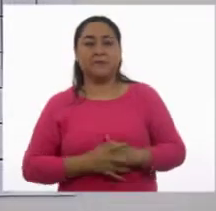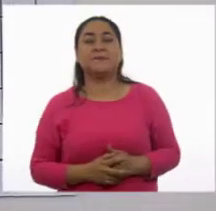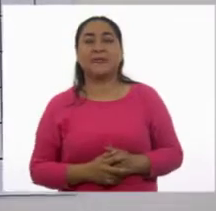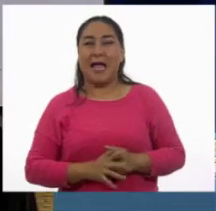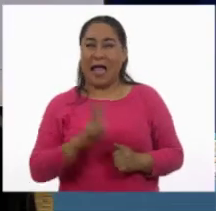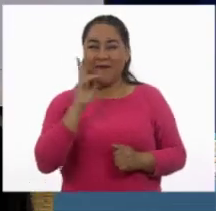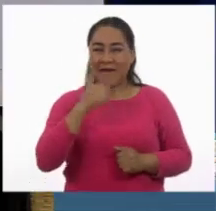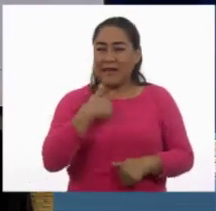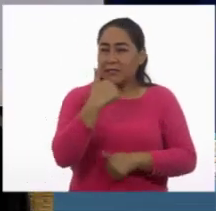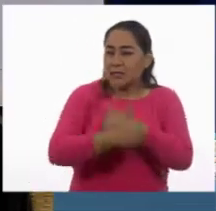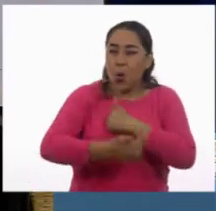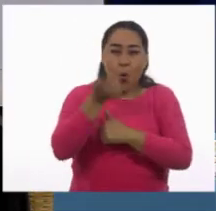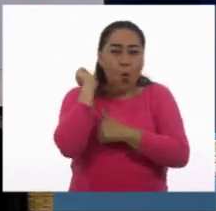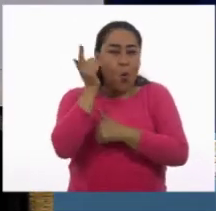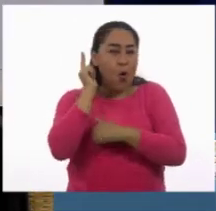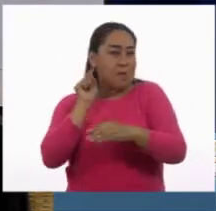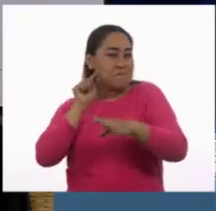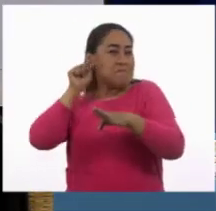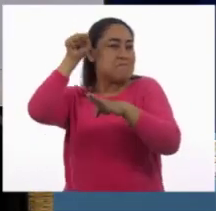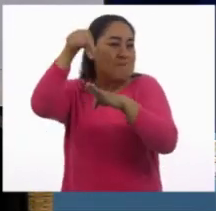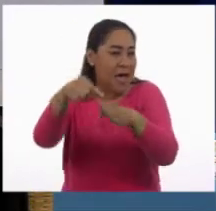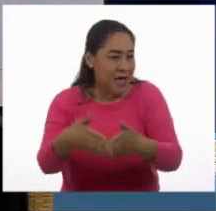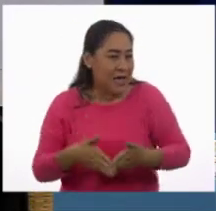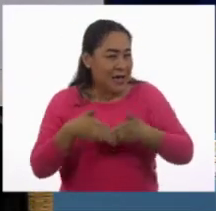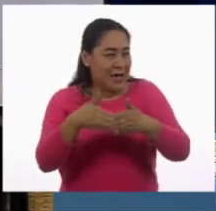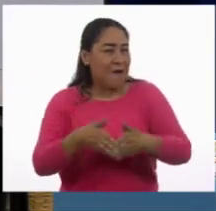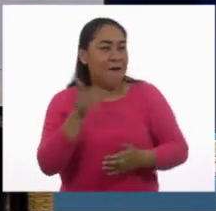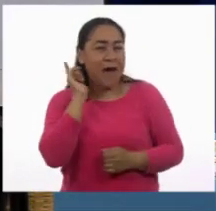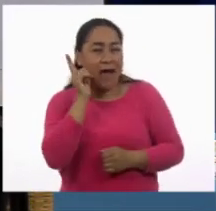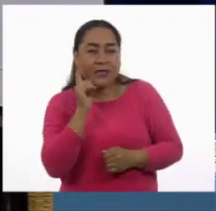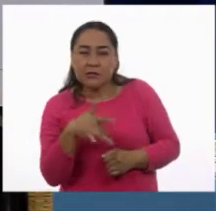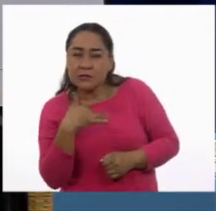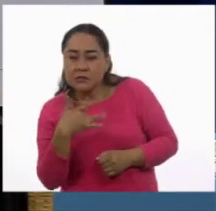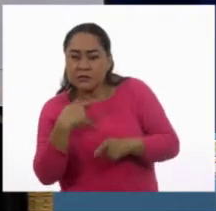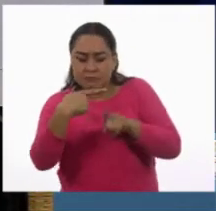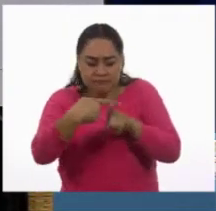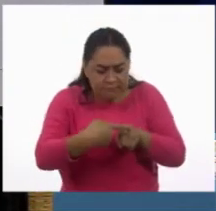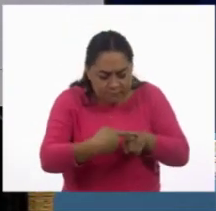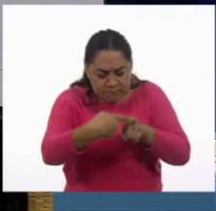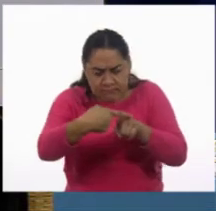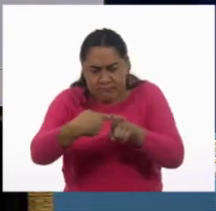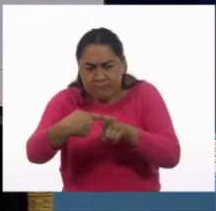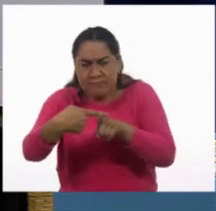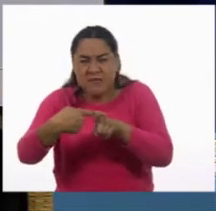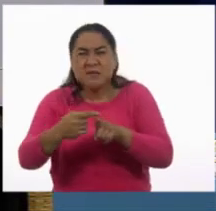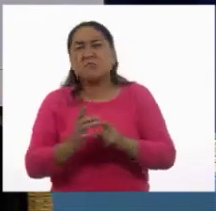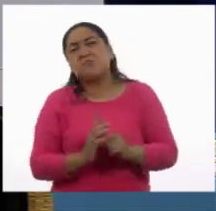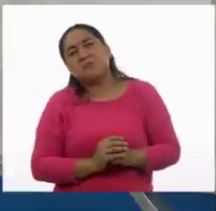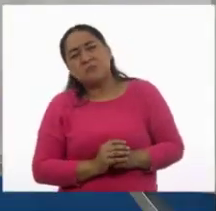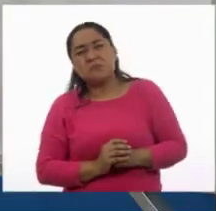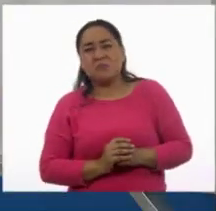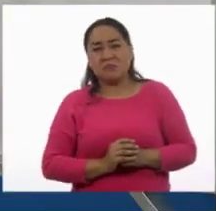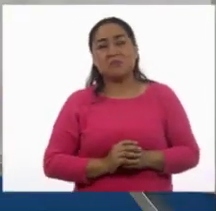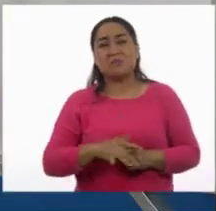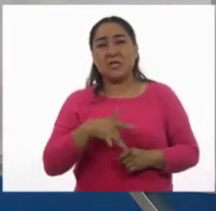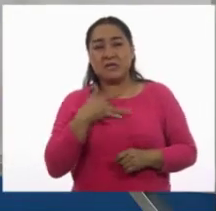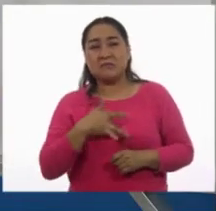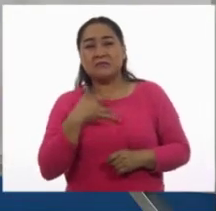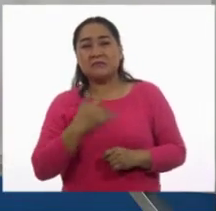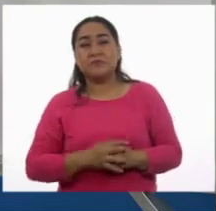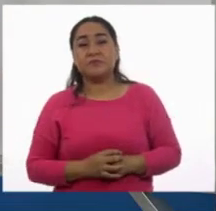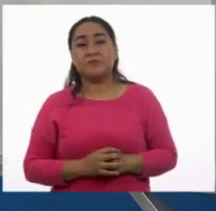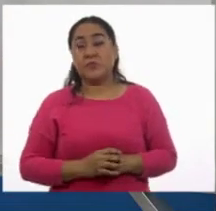atino. En el D, 1D.